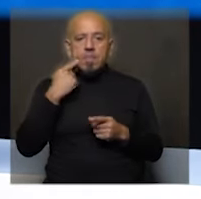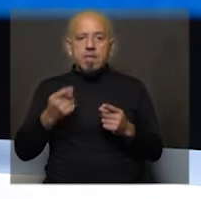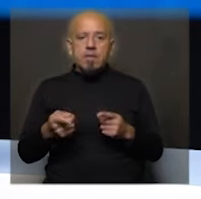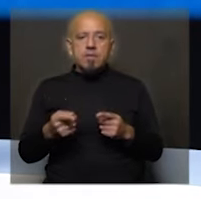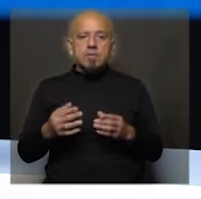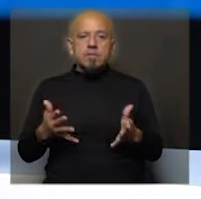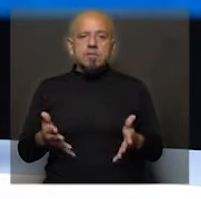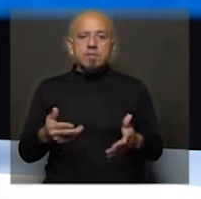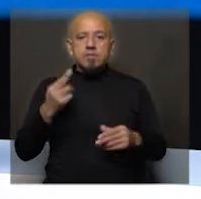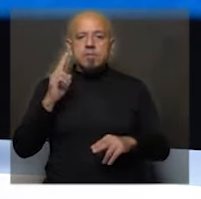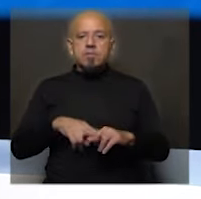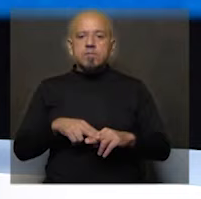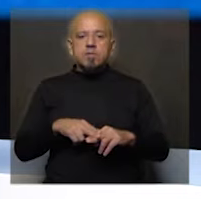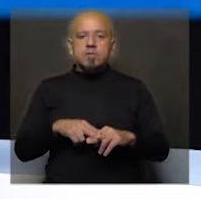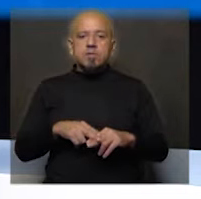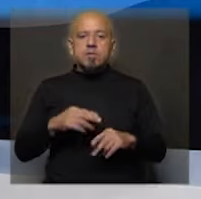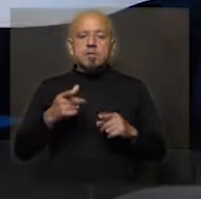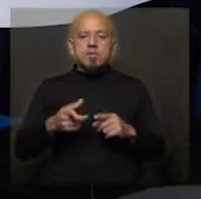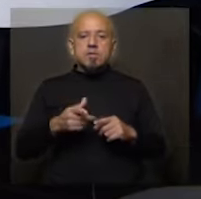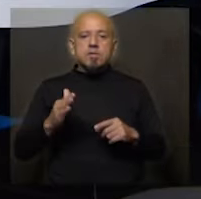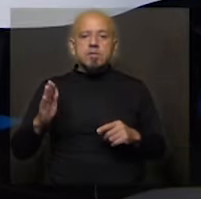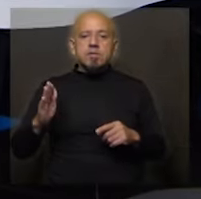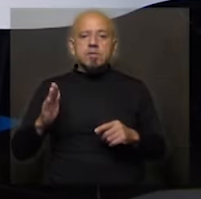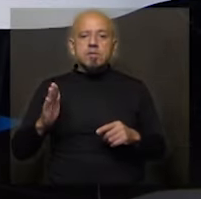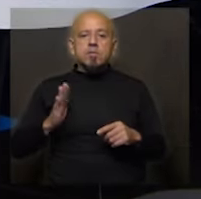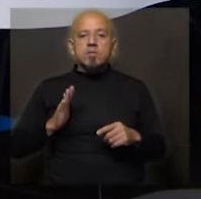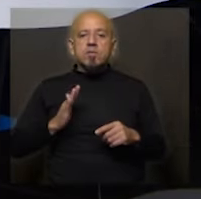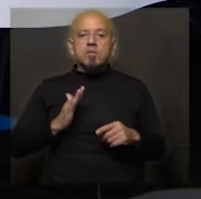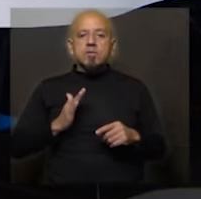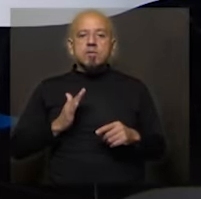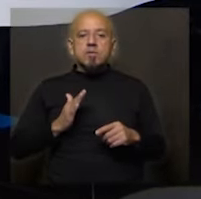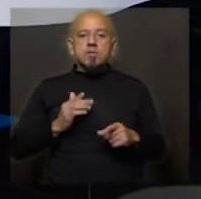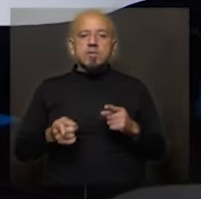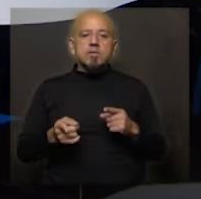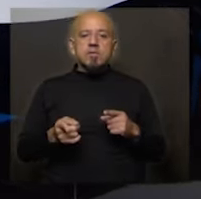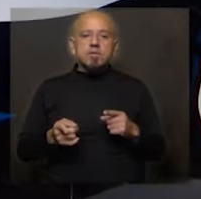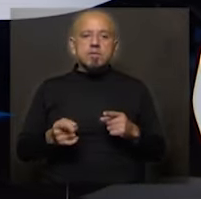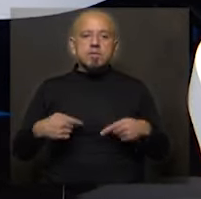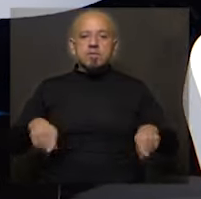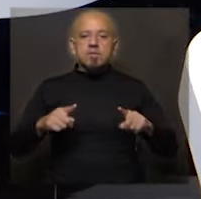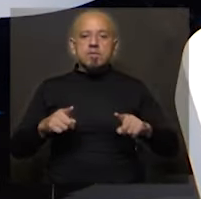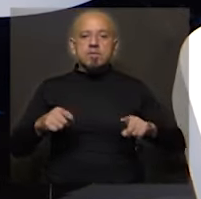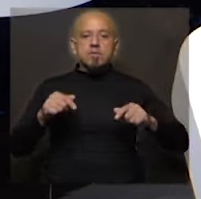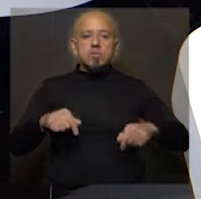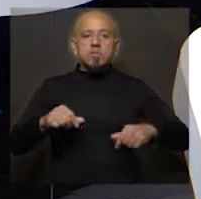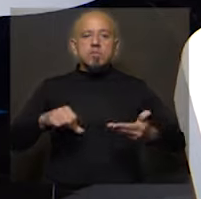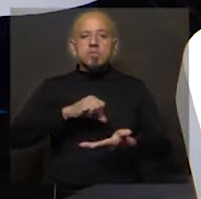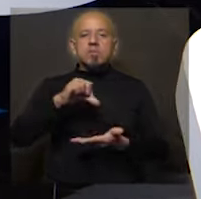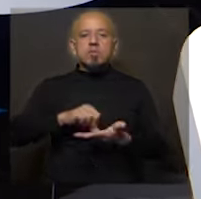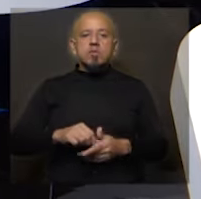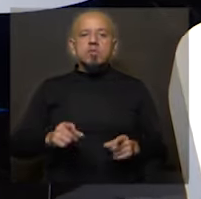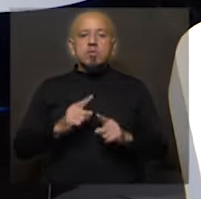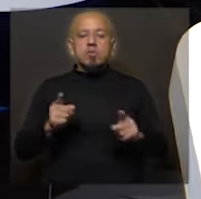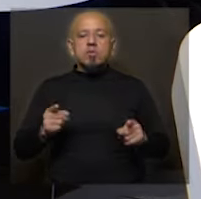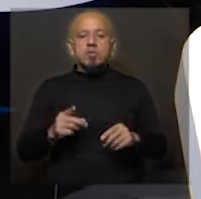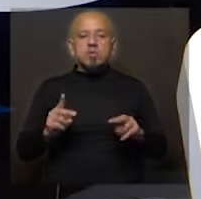tiene que ver con las muertes violentas de las mujeres no hay muertes violentas de las mujeres que en nuestro país existe no el delito sino el